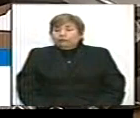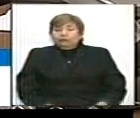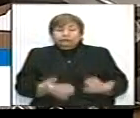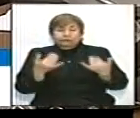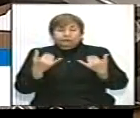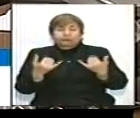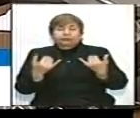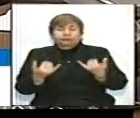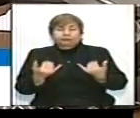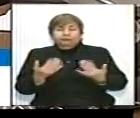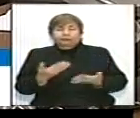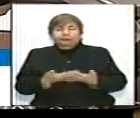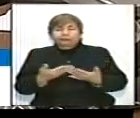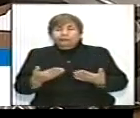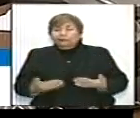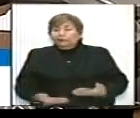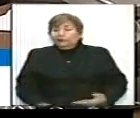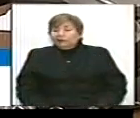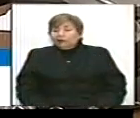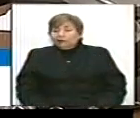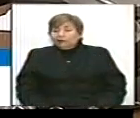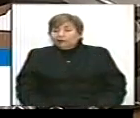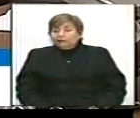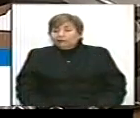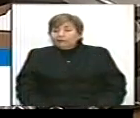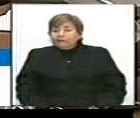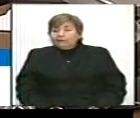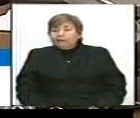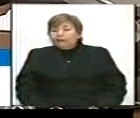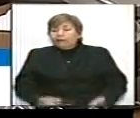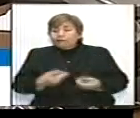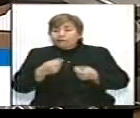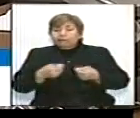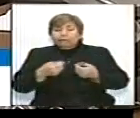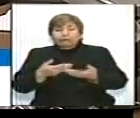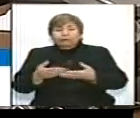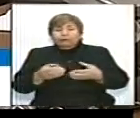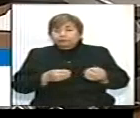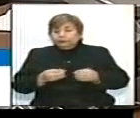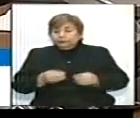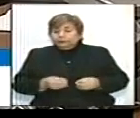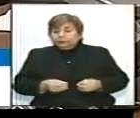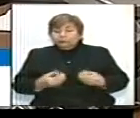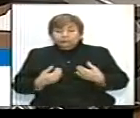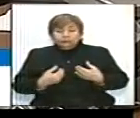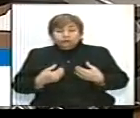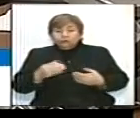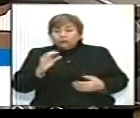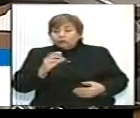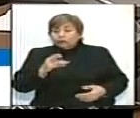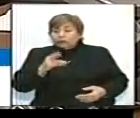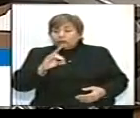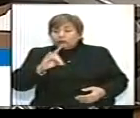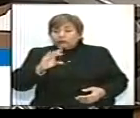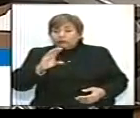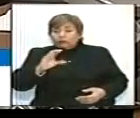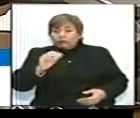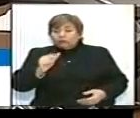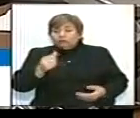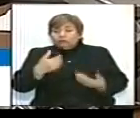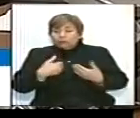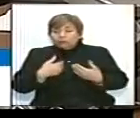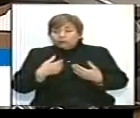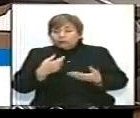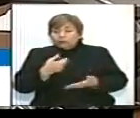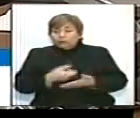Actualmente, creo que está de más decir que el cuadro provisional funciona en el Instituto Superior Tecnológico de Chalhuanca y tiene una vigencia de